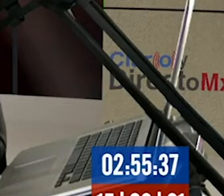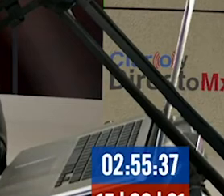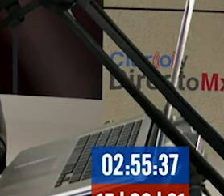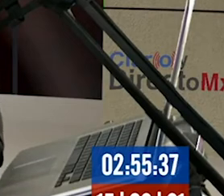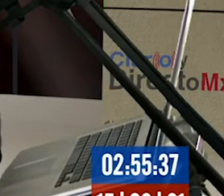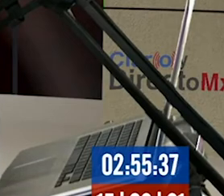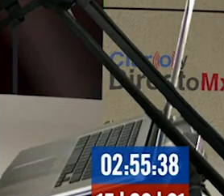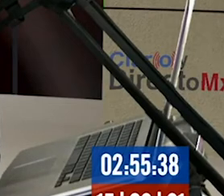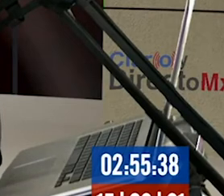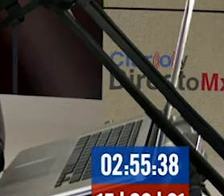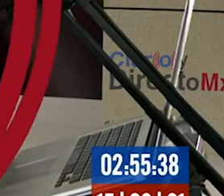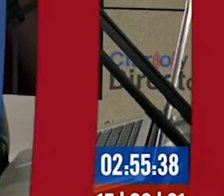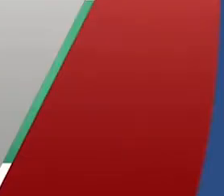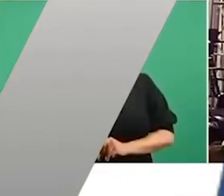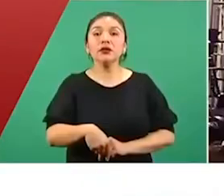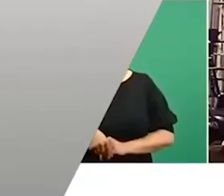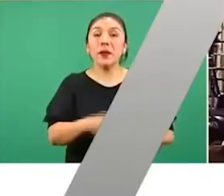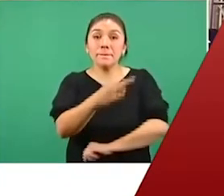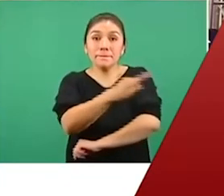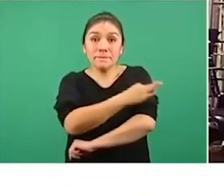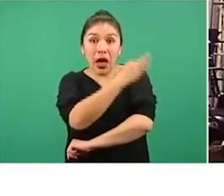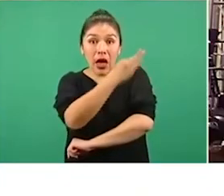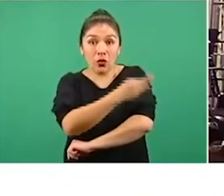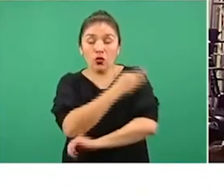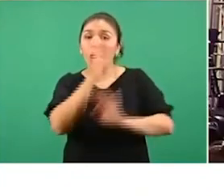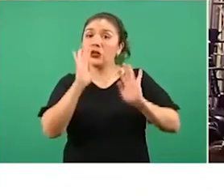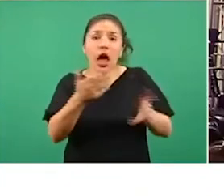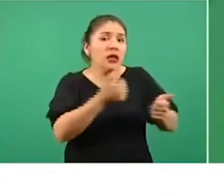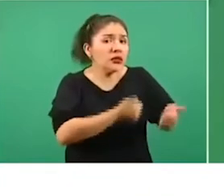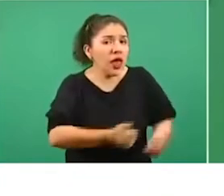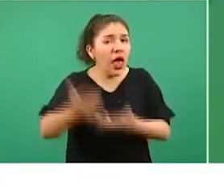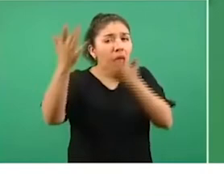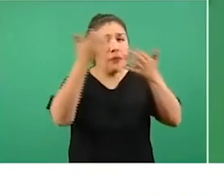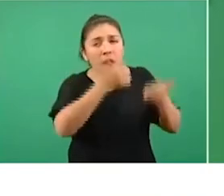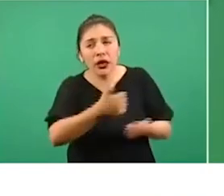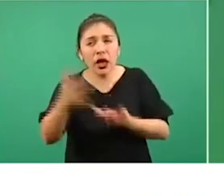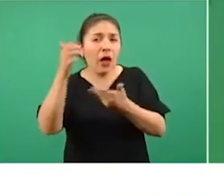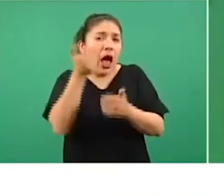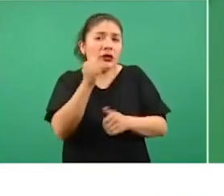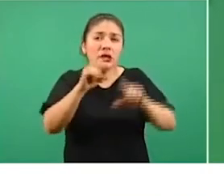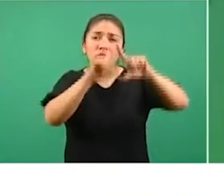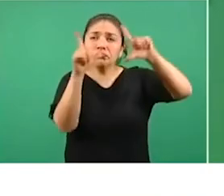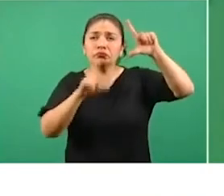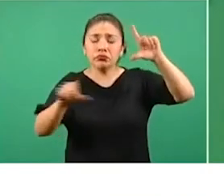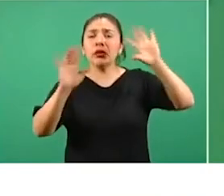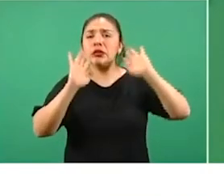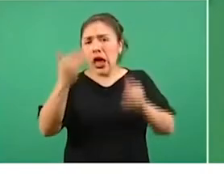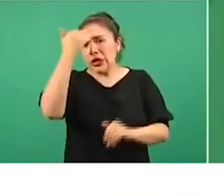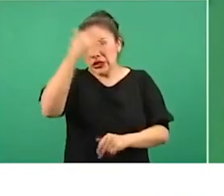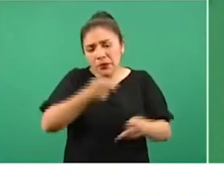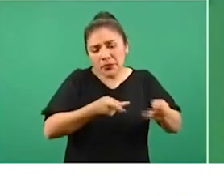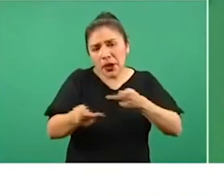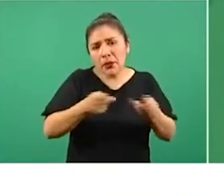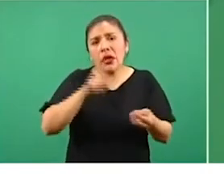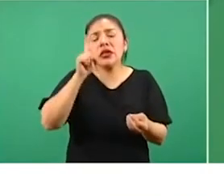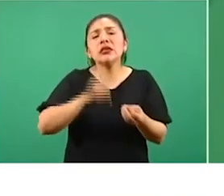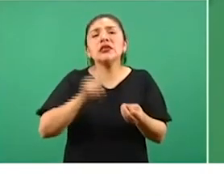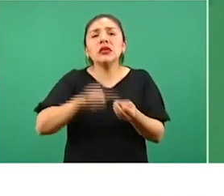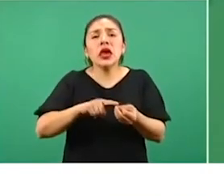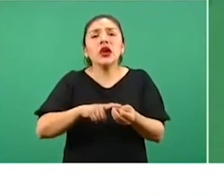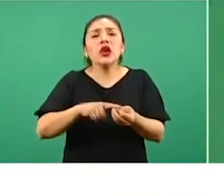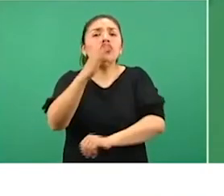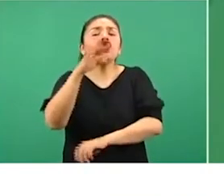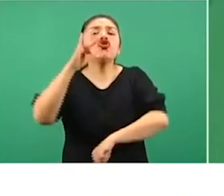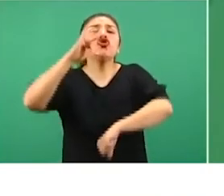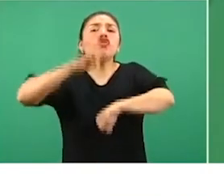no? Esto fue lo que respondió. Las dosis ya están distribuidas y se tiene definido ya a quién le va a tocar.